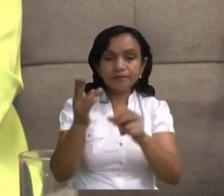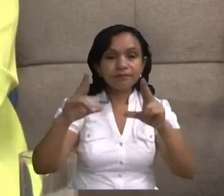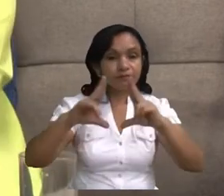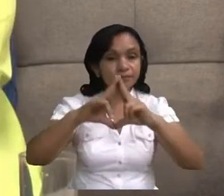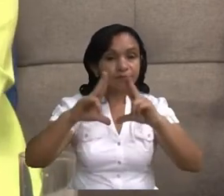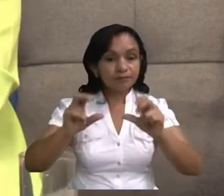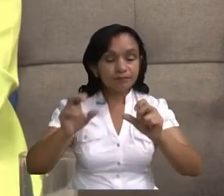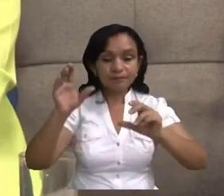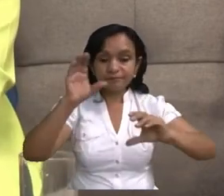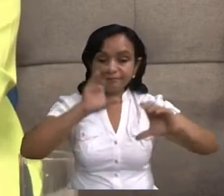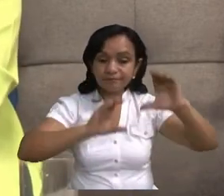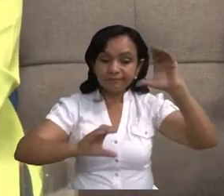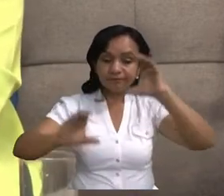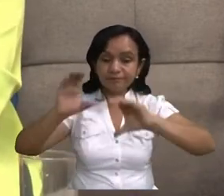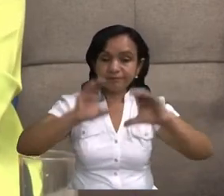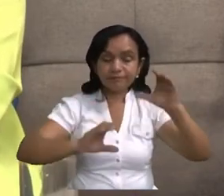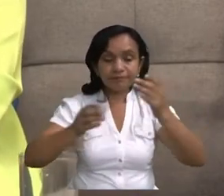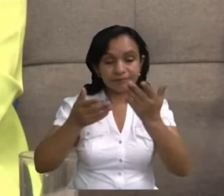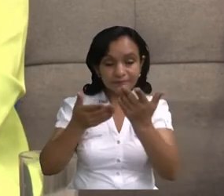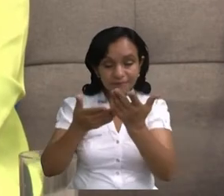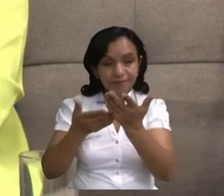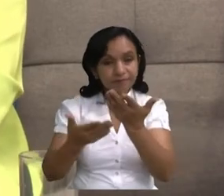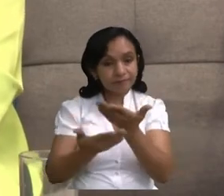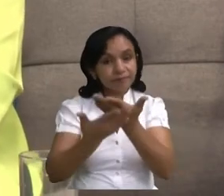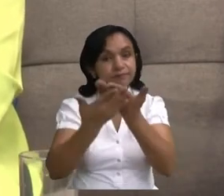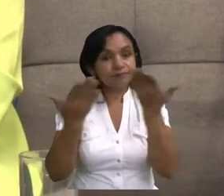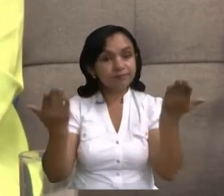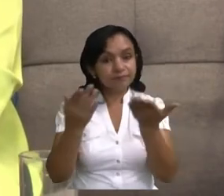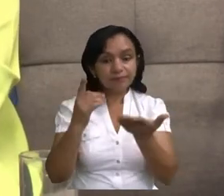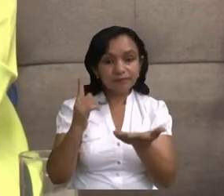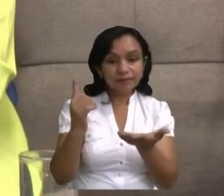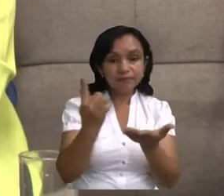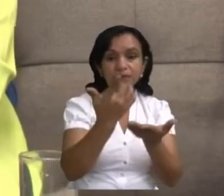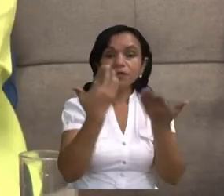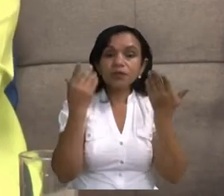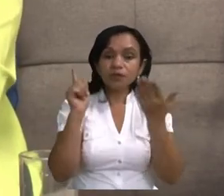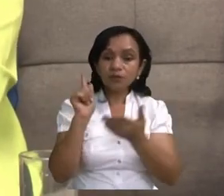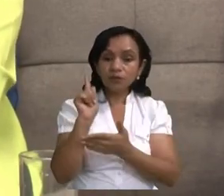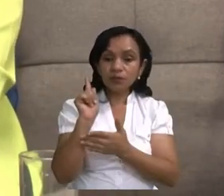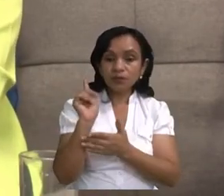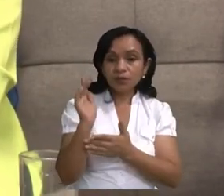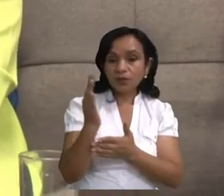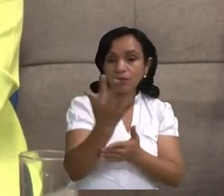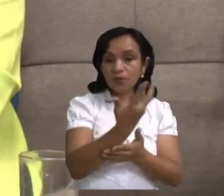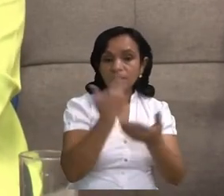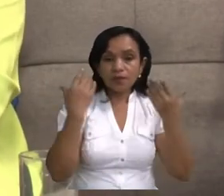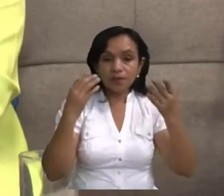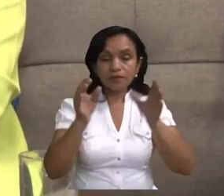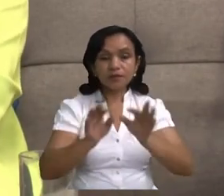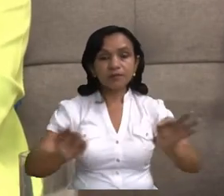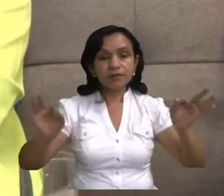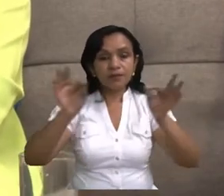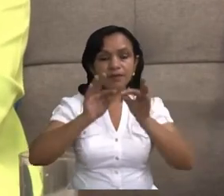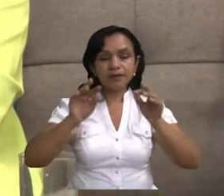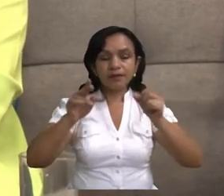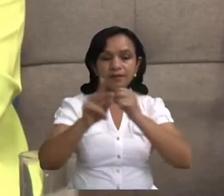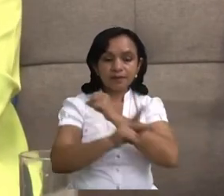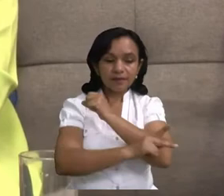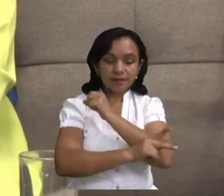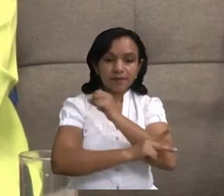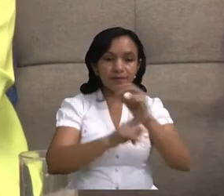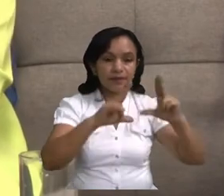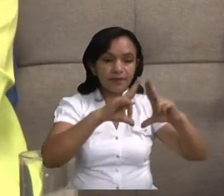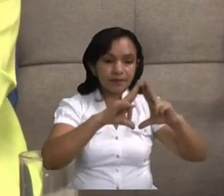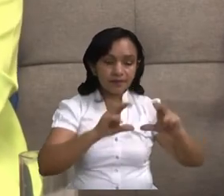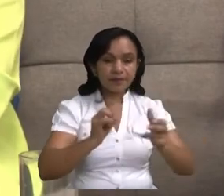Nicaragüense de Ciencia y Tecnología. Entonces ahí se ve toda la prioridad de país, de la investigación, y cómo nuestros investigadores